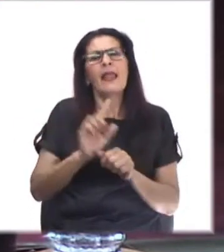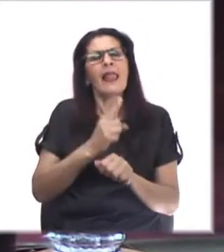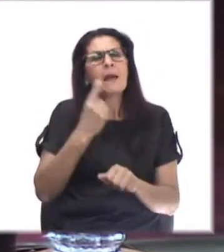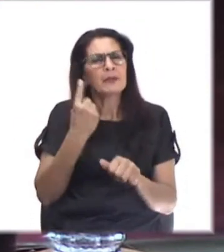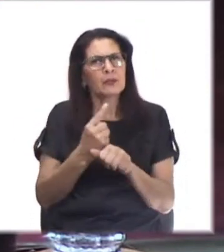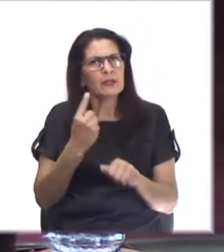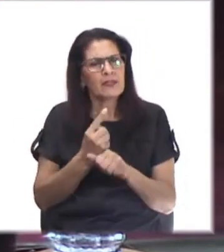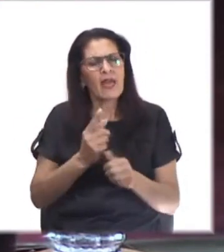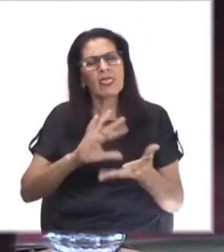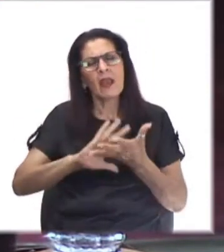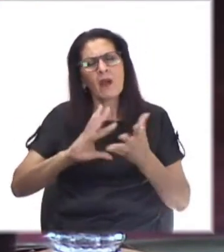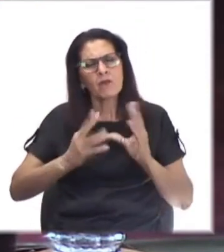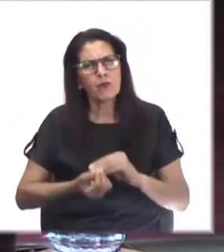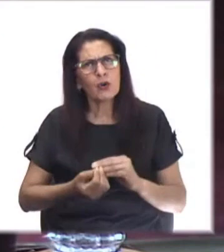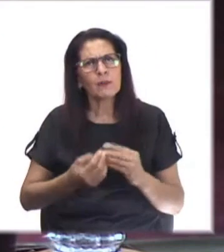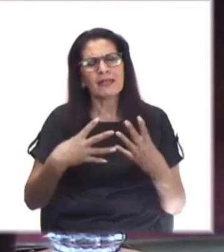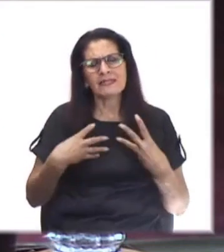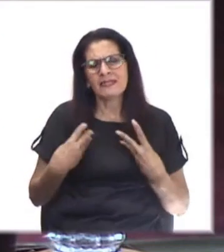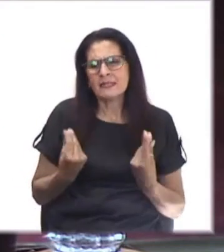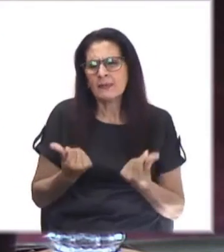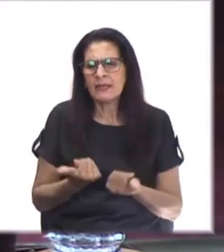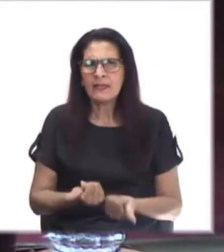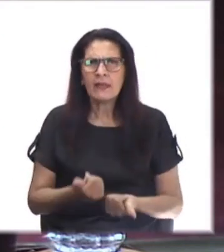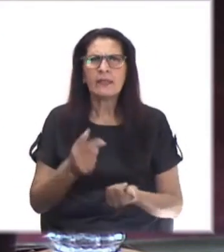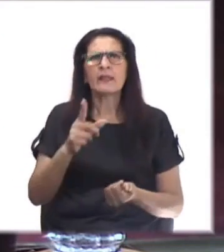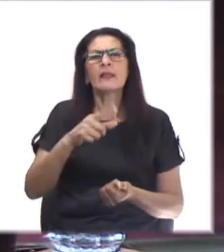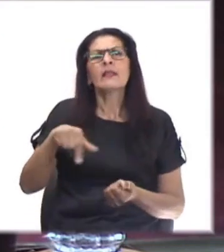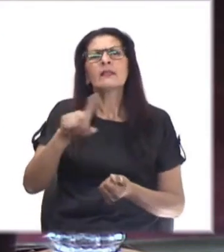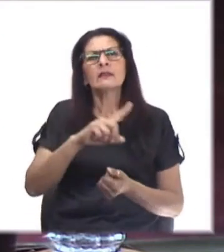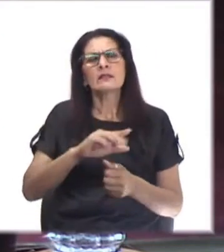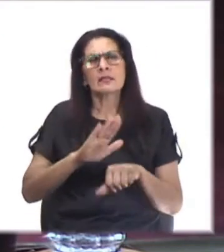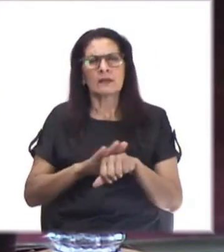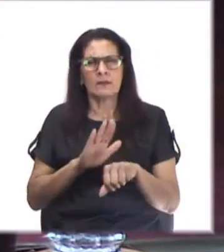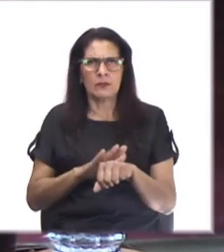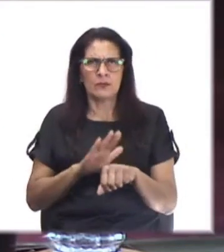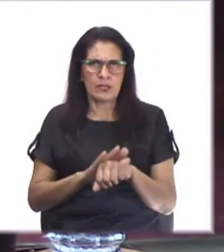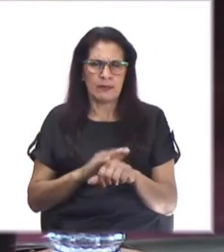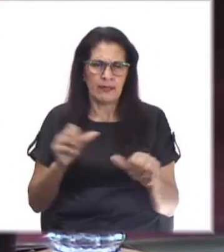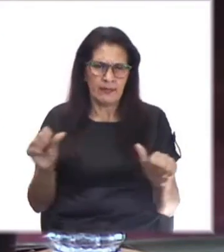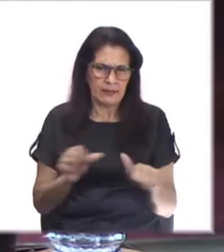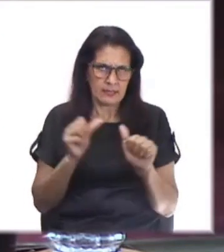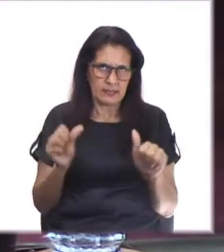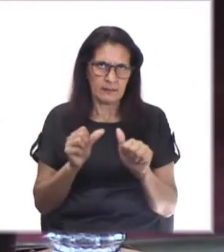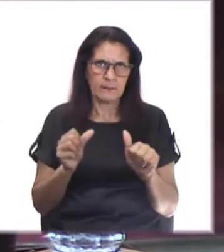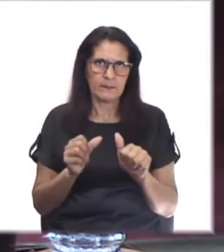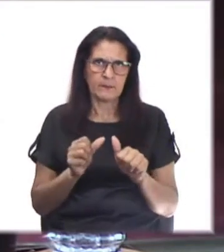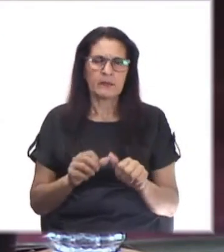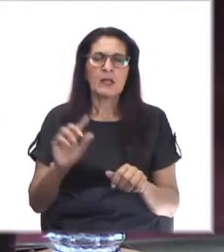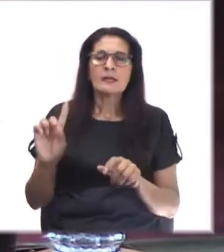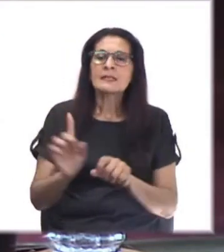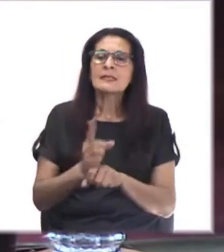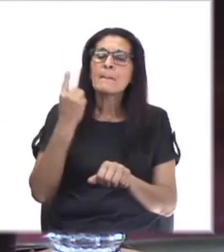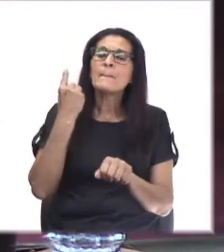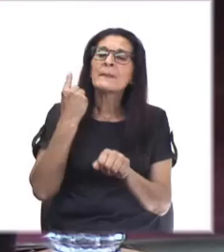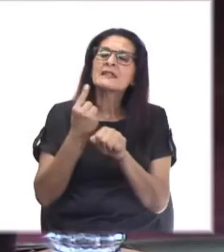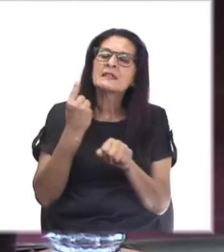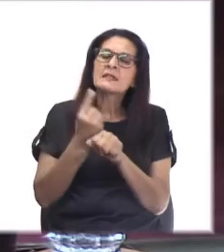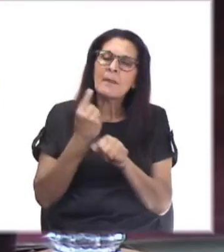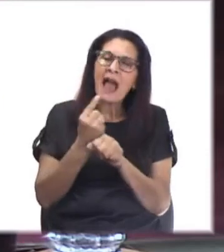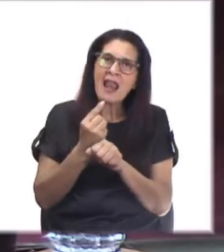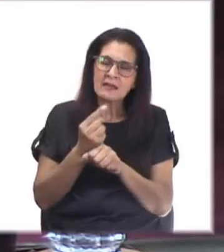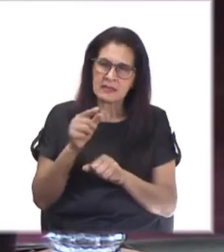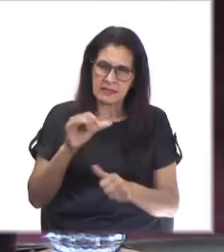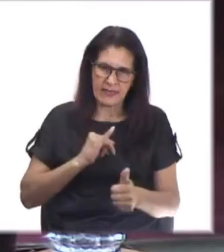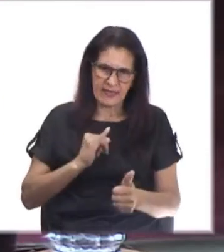la forma, las sensibilidades de aquellos encargados de llevarlos a la práctica. Sus principales señas de identidad